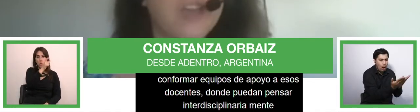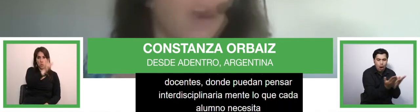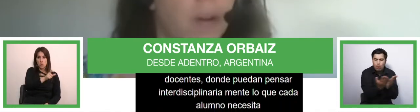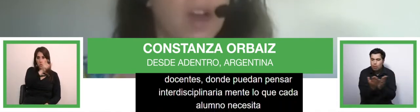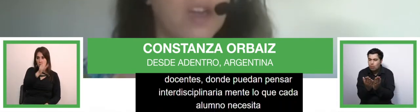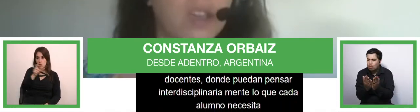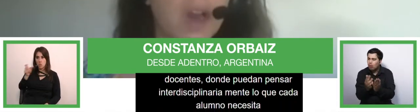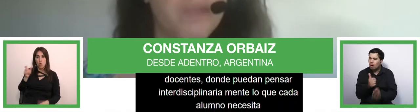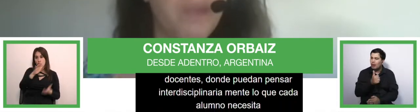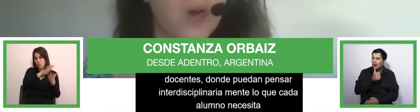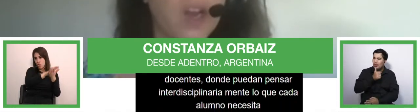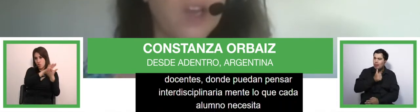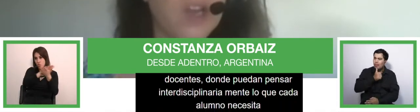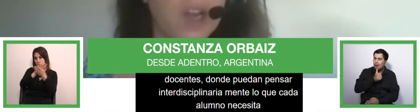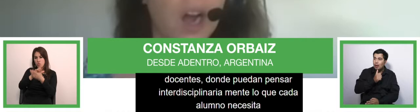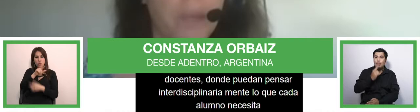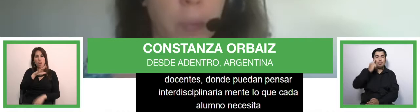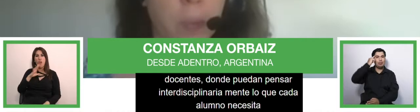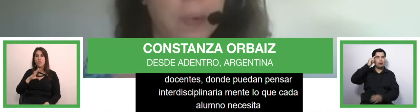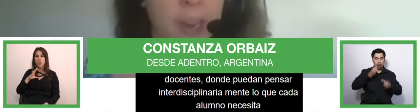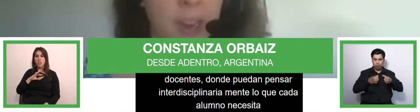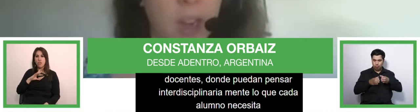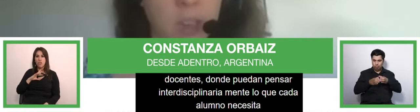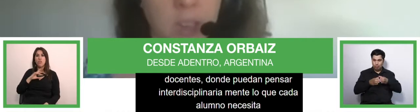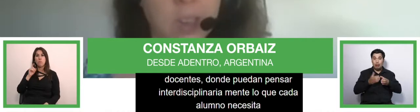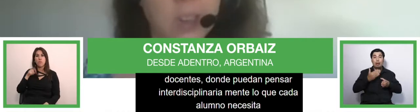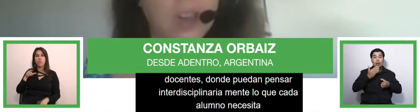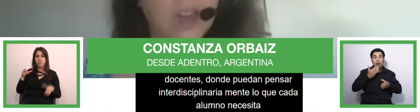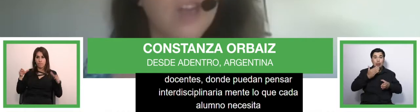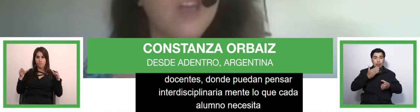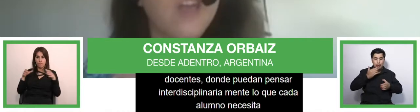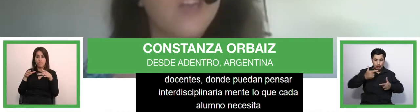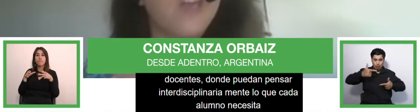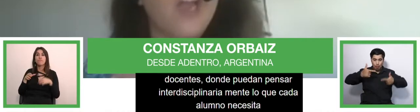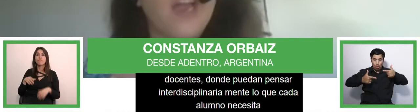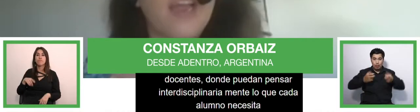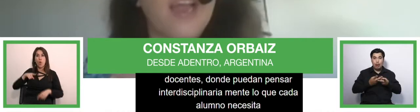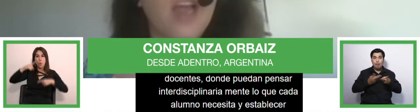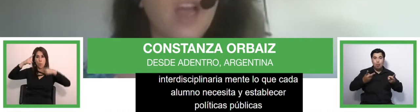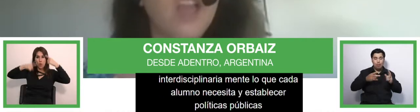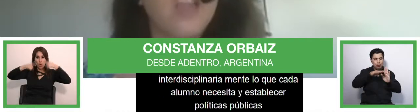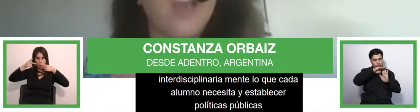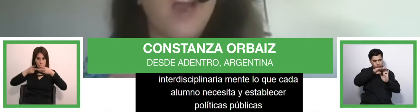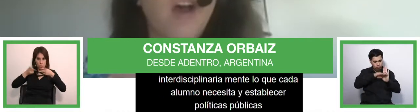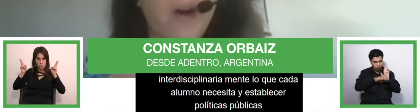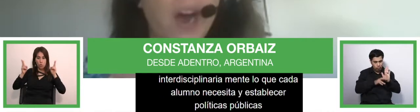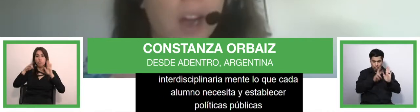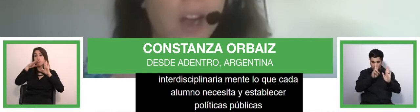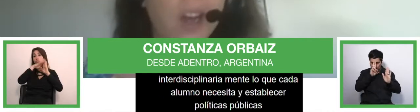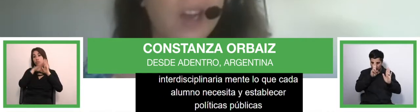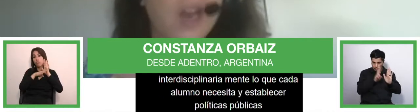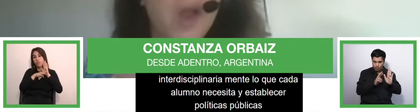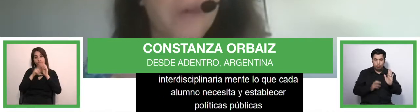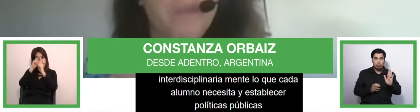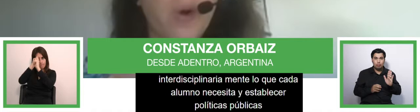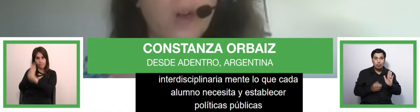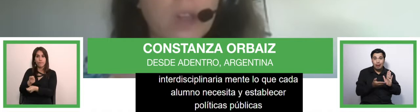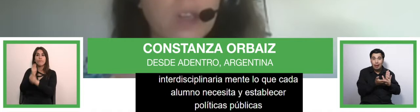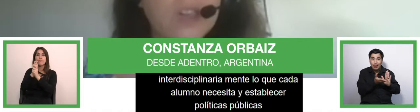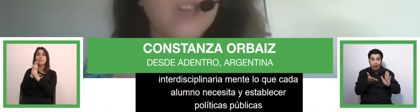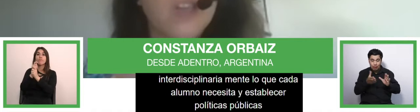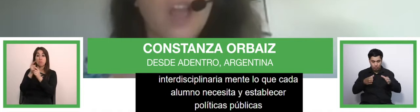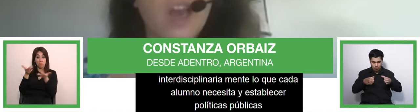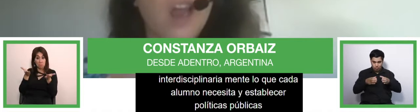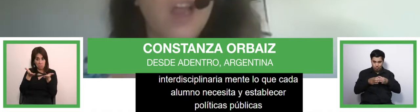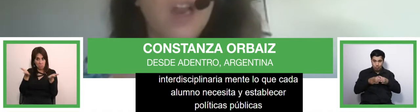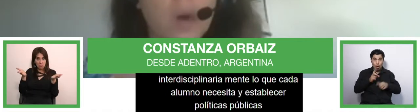y establecer políticas públicas que trabajen en